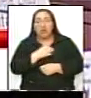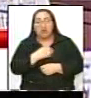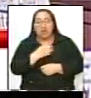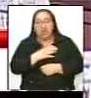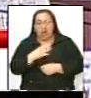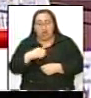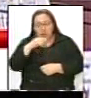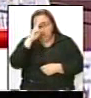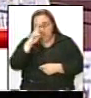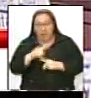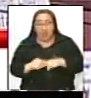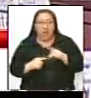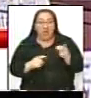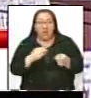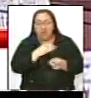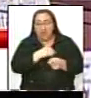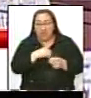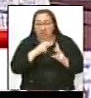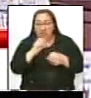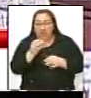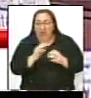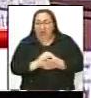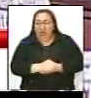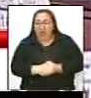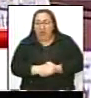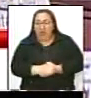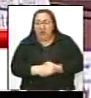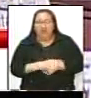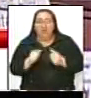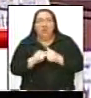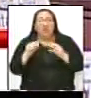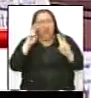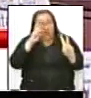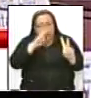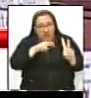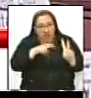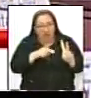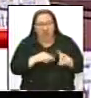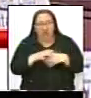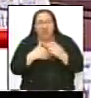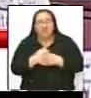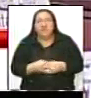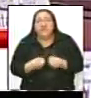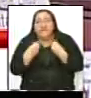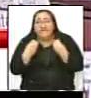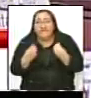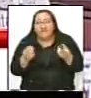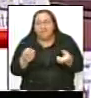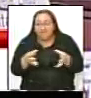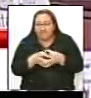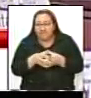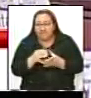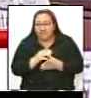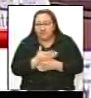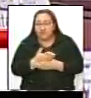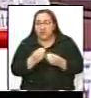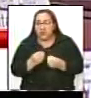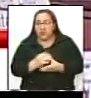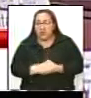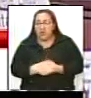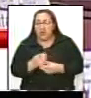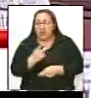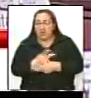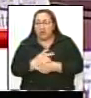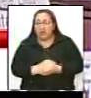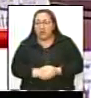en el lado del sector economía, con InvierteP, hace una evaluación de cómo es ese compartir riesgos, porque hay que tener